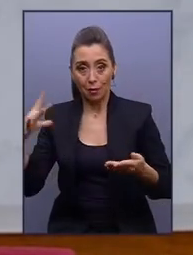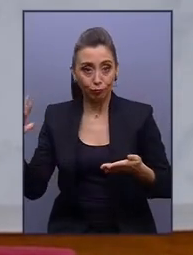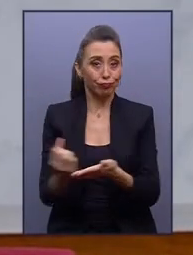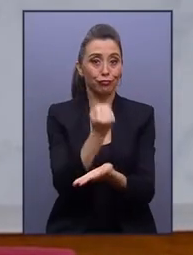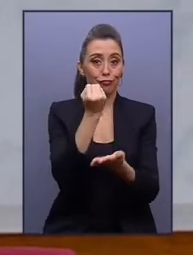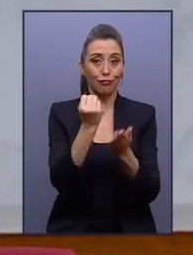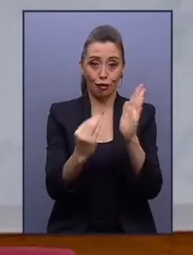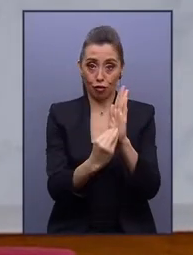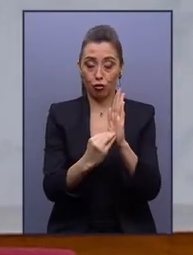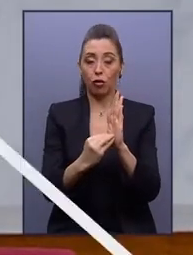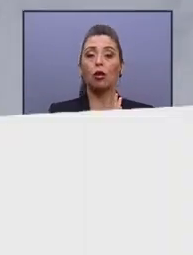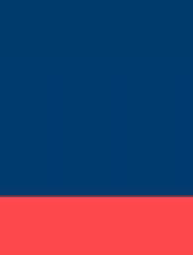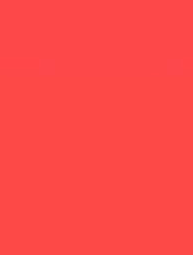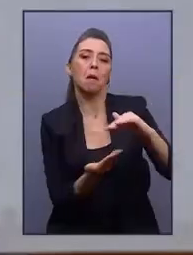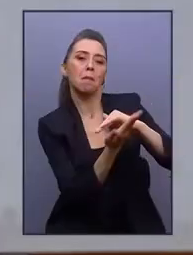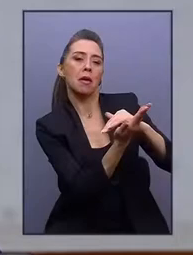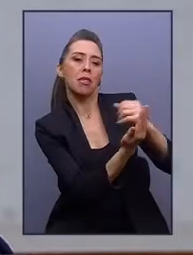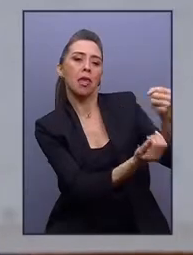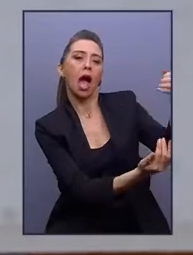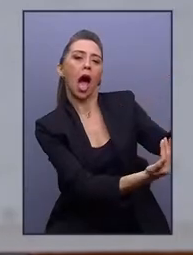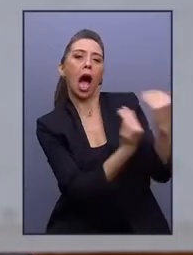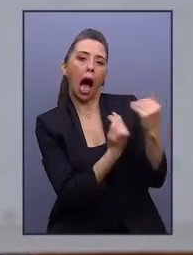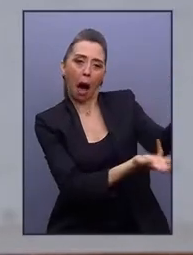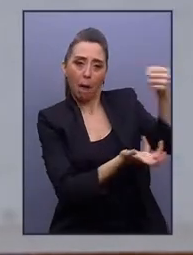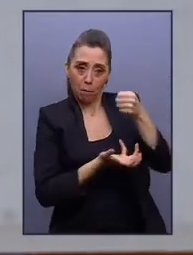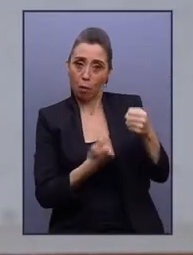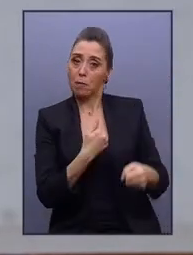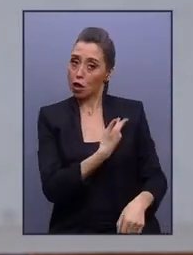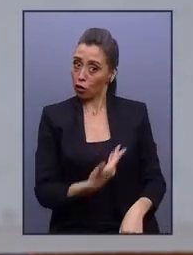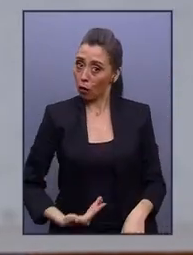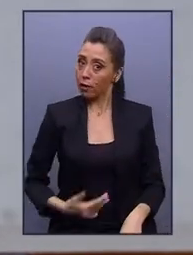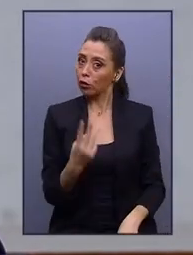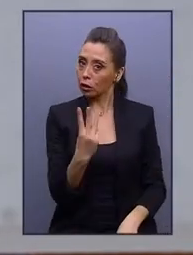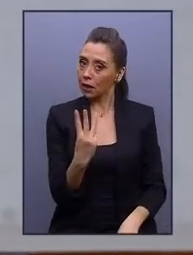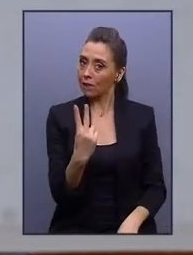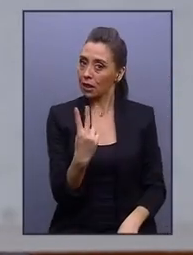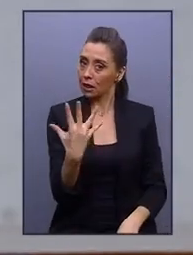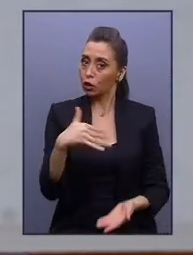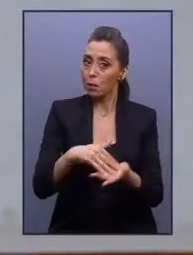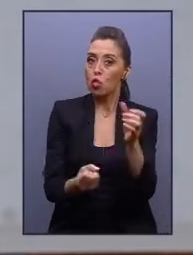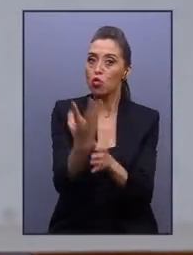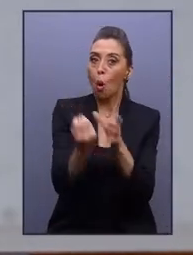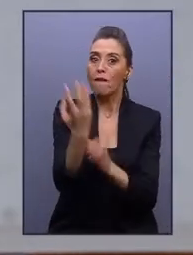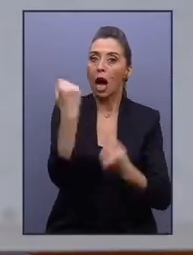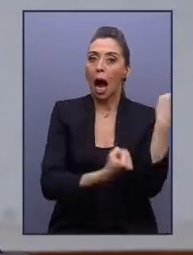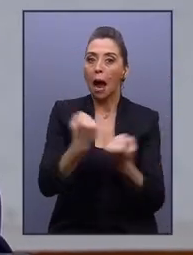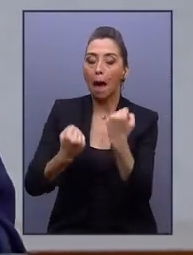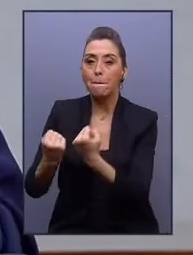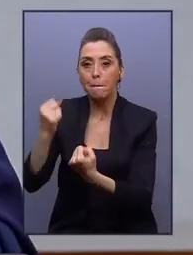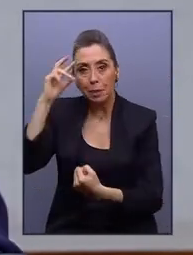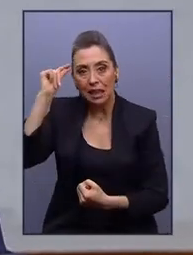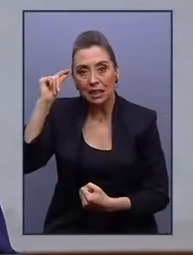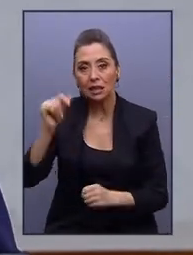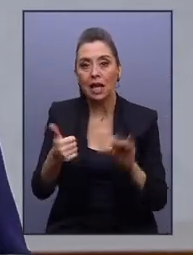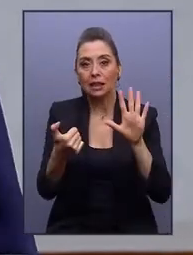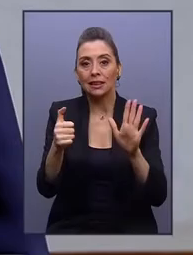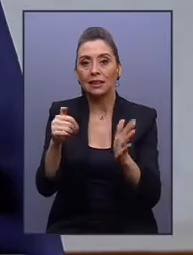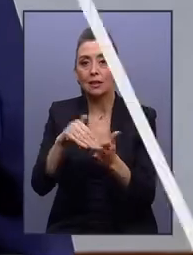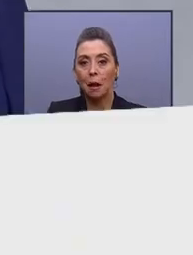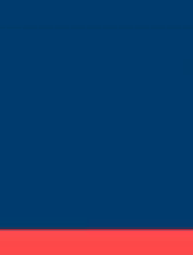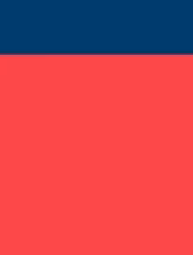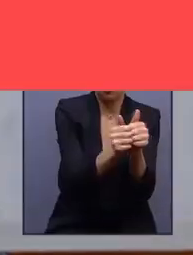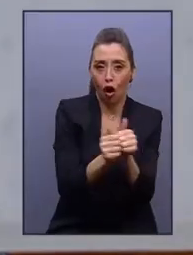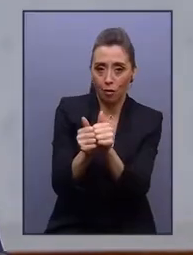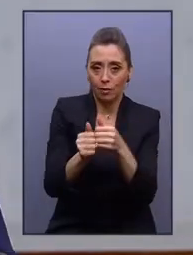defender esta conquista es una tarea de todos. En mi gobierno se han creado 325.000 empresas, 60.000 más que en la administración